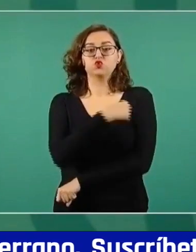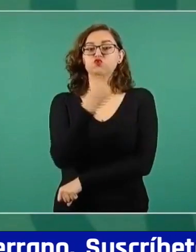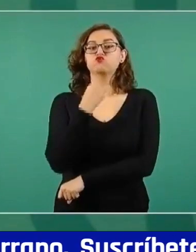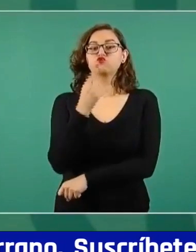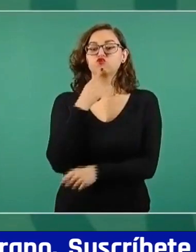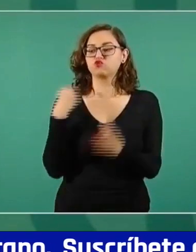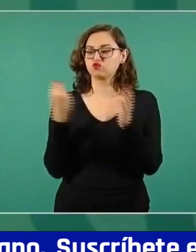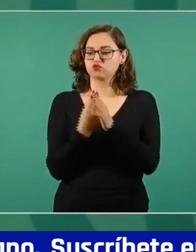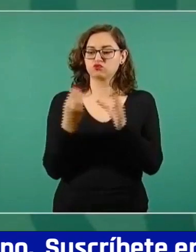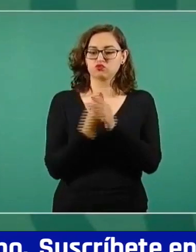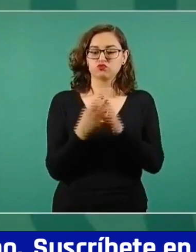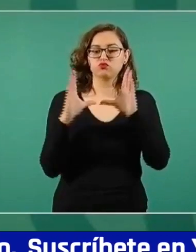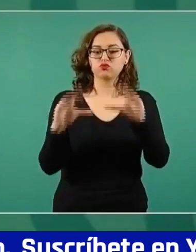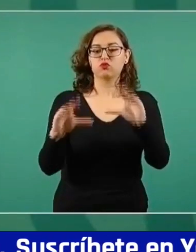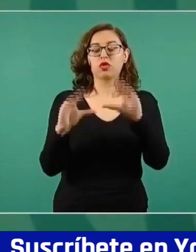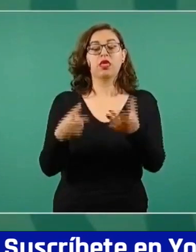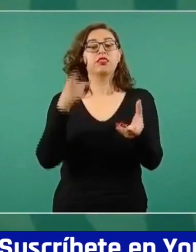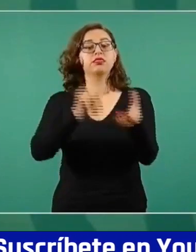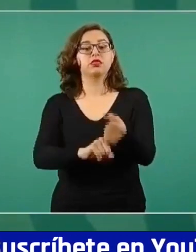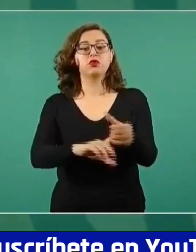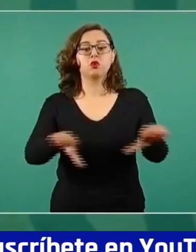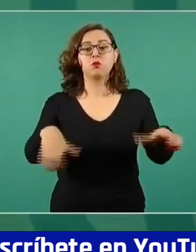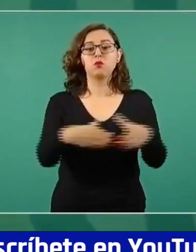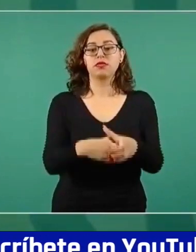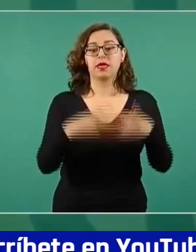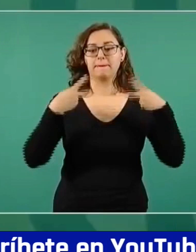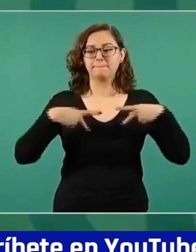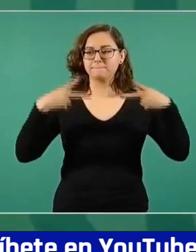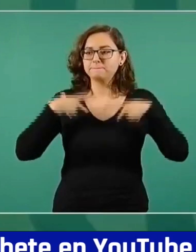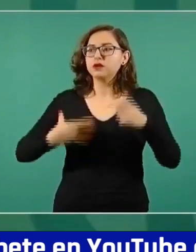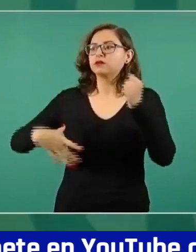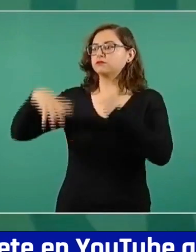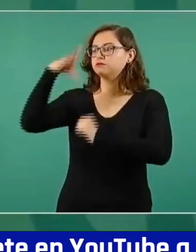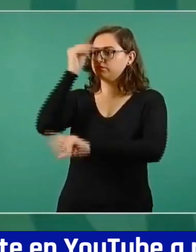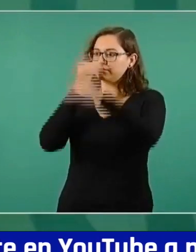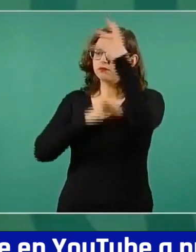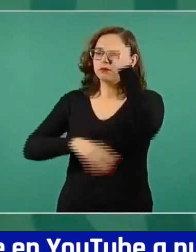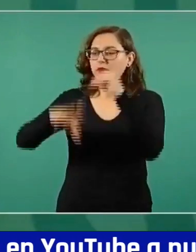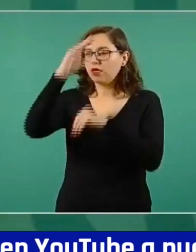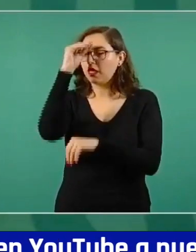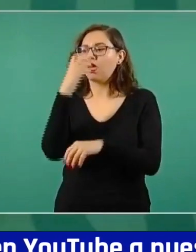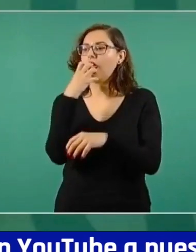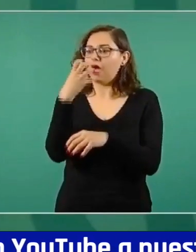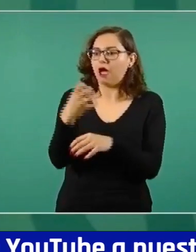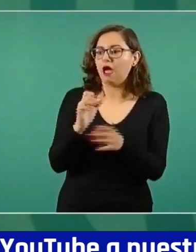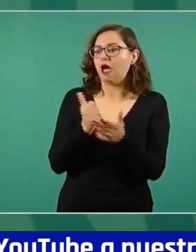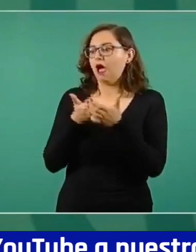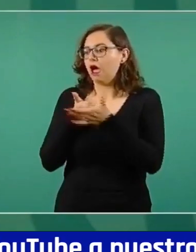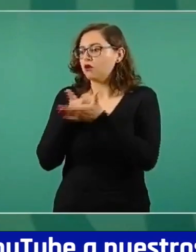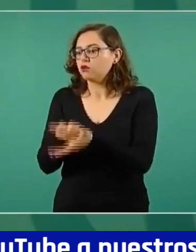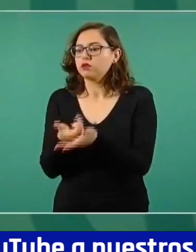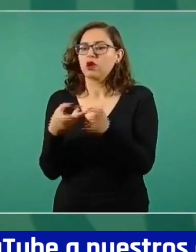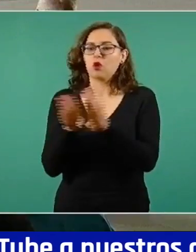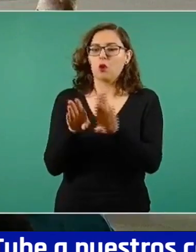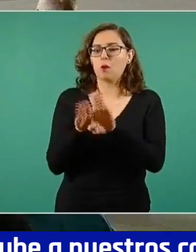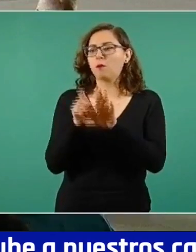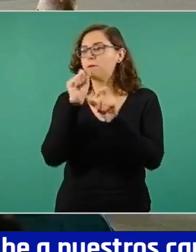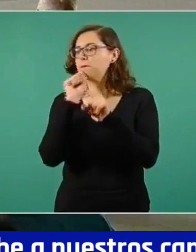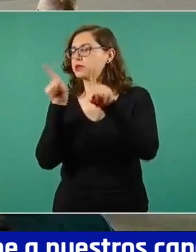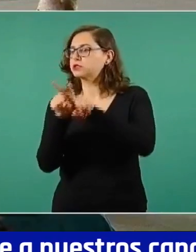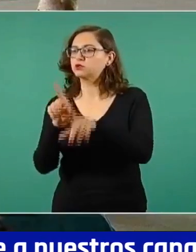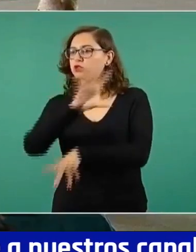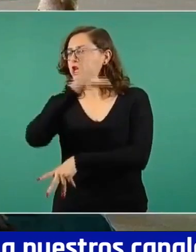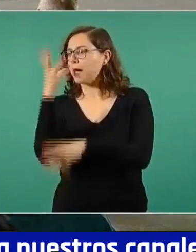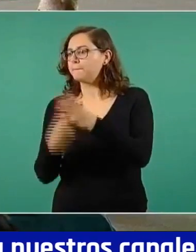brigadas comunitarias de protección civil. Aprenden primeros auxilios, conocen sus rutas de evacuación y elaboran